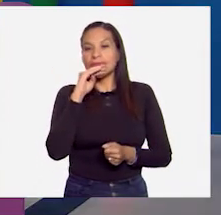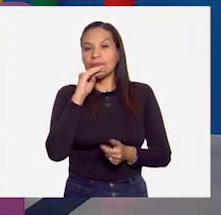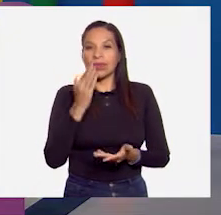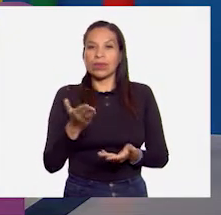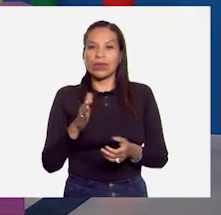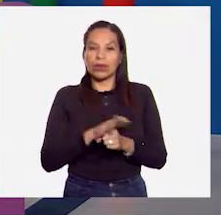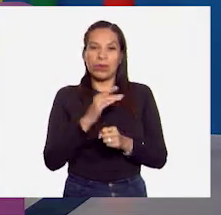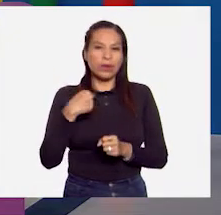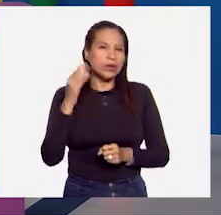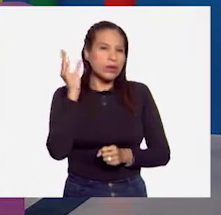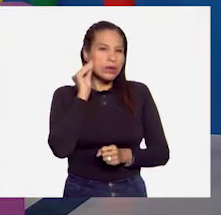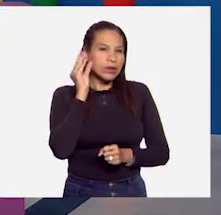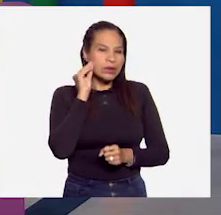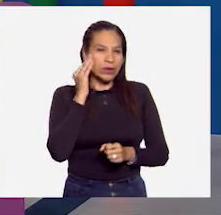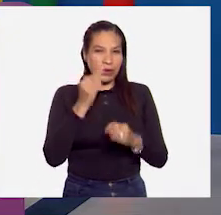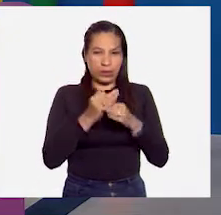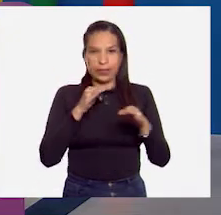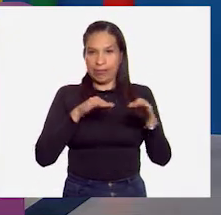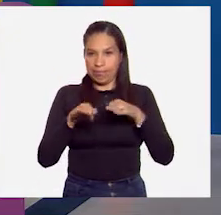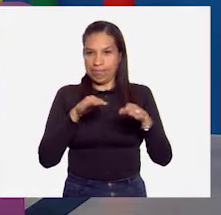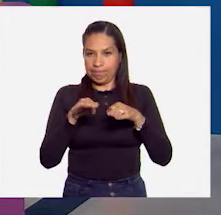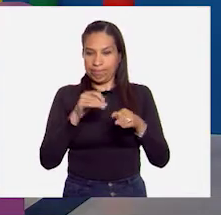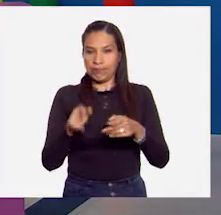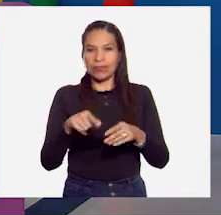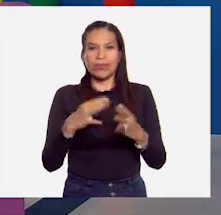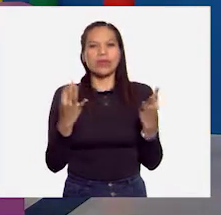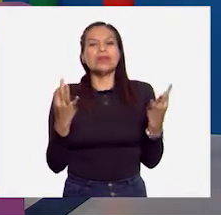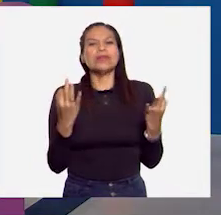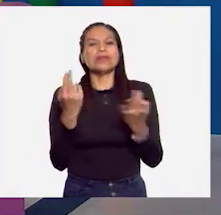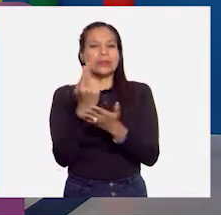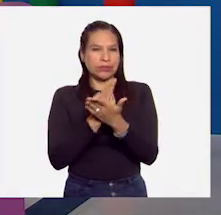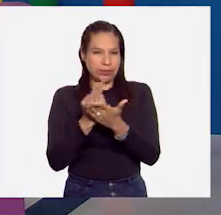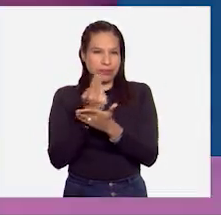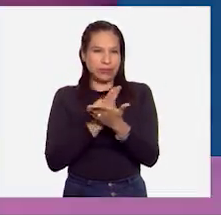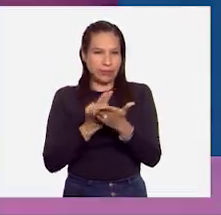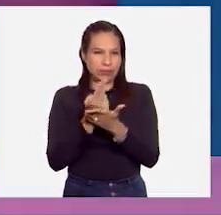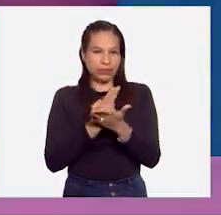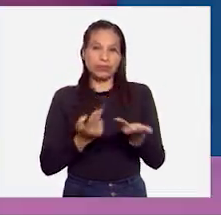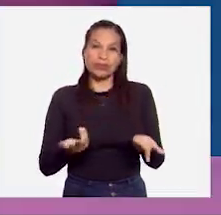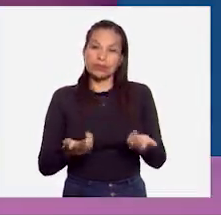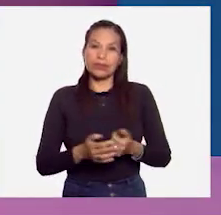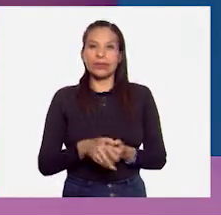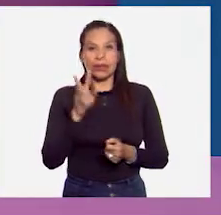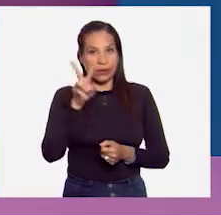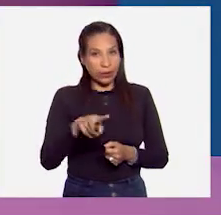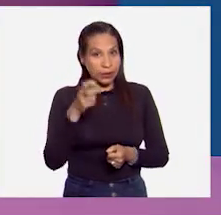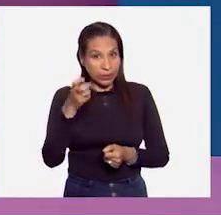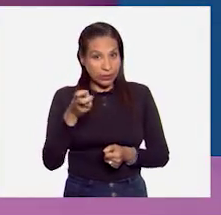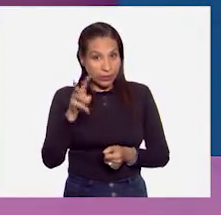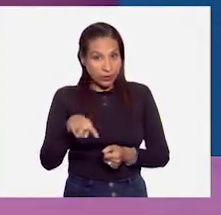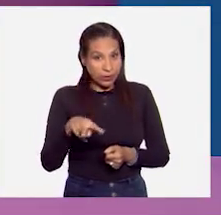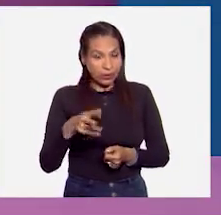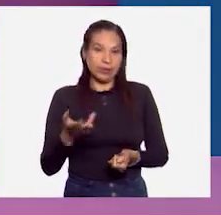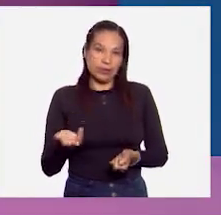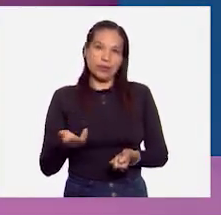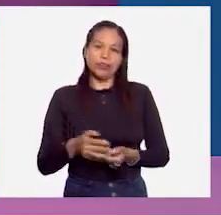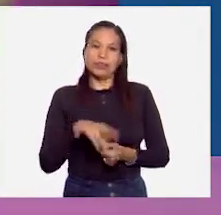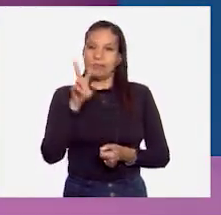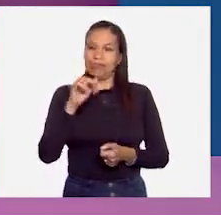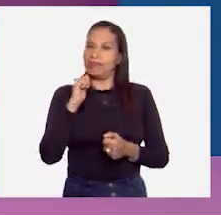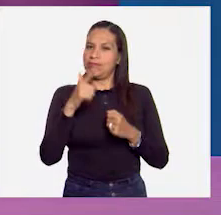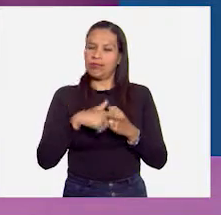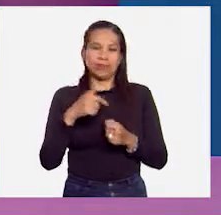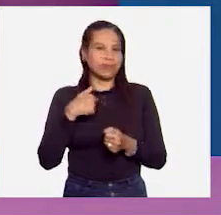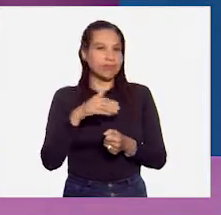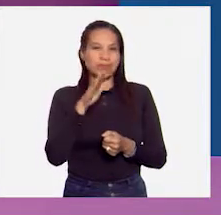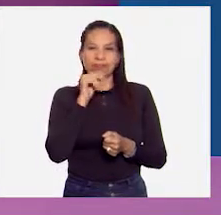Y escuché que vamos a trabajar con mandalas. Uy, ¿eso es cierto? Uy, es algo que no